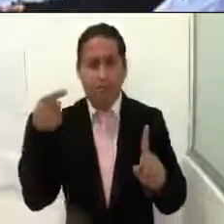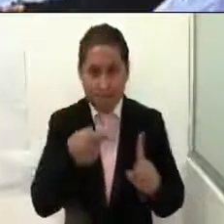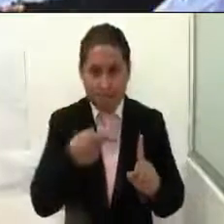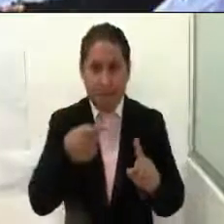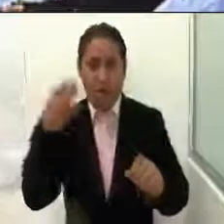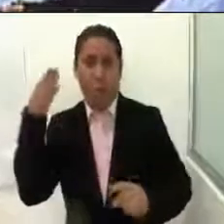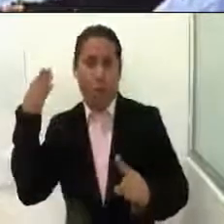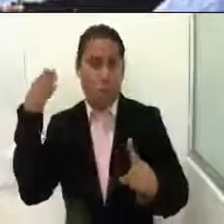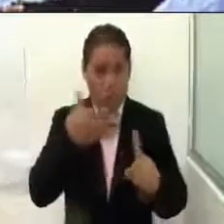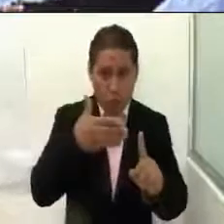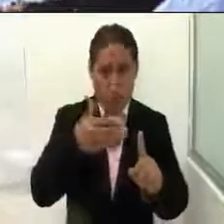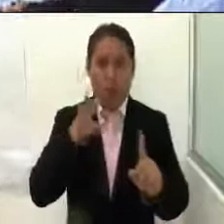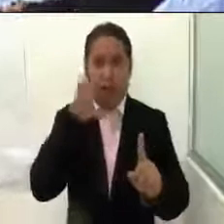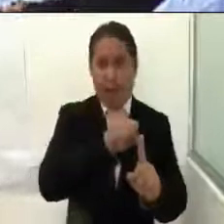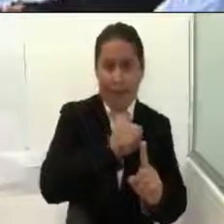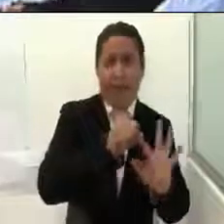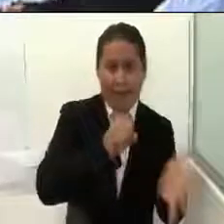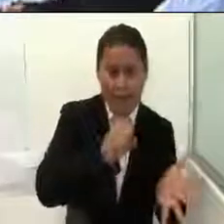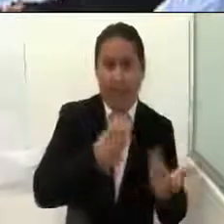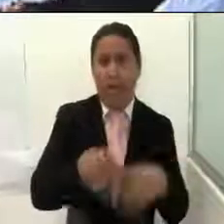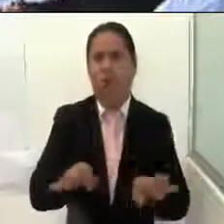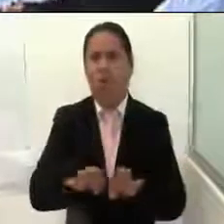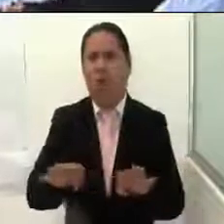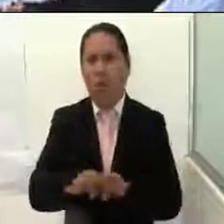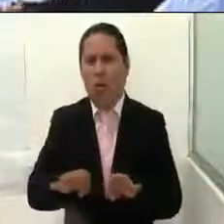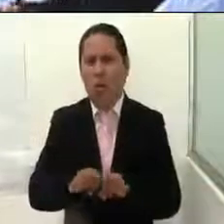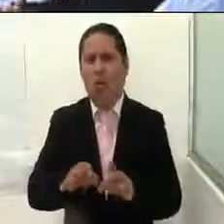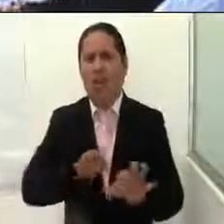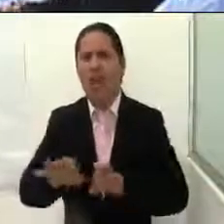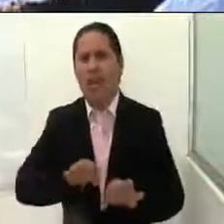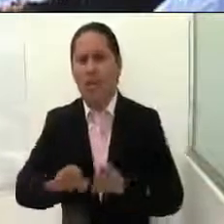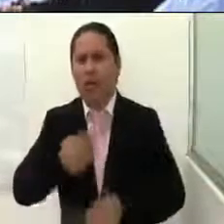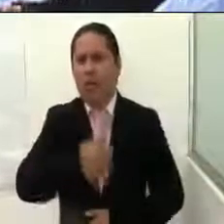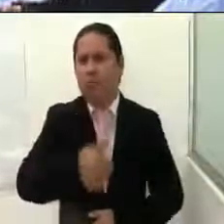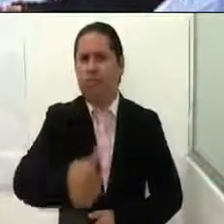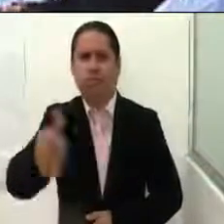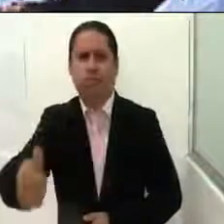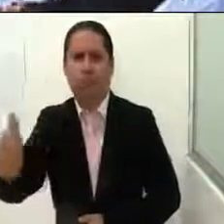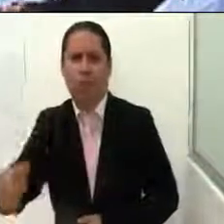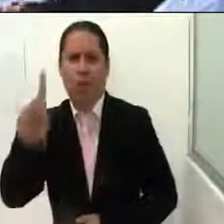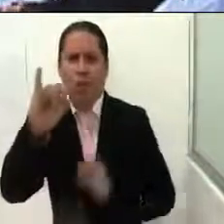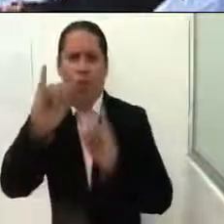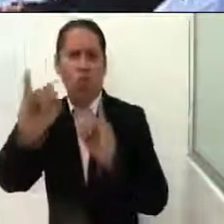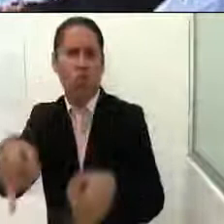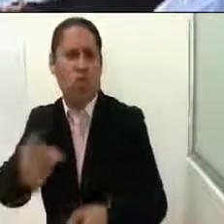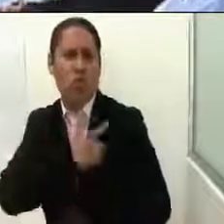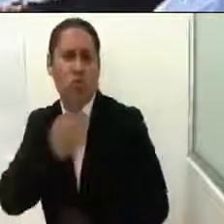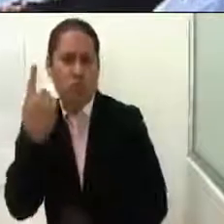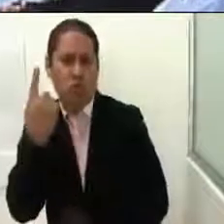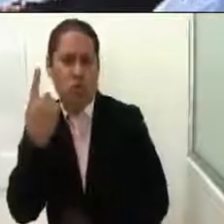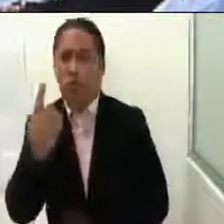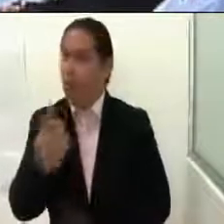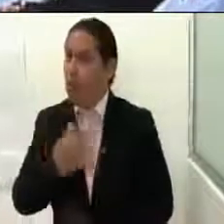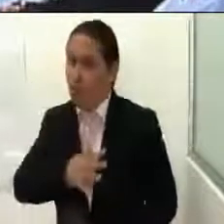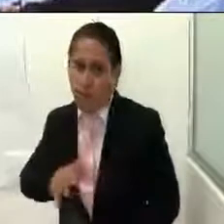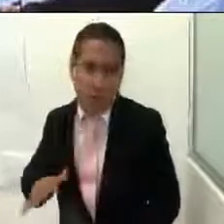alcanzados no son producto del trabajo individual del título titular de este instituto sino por el